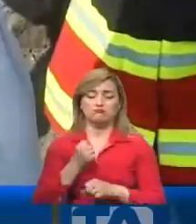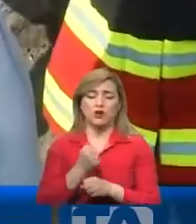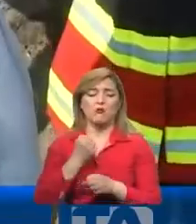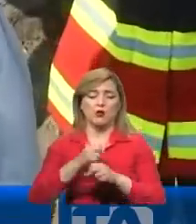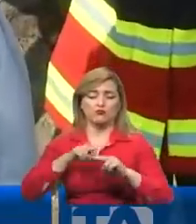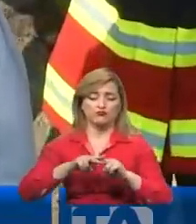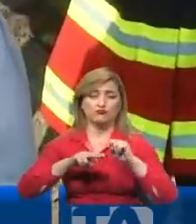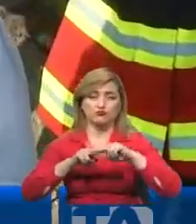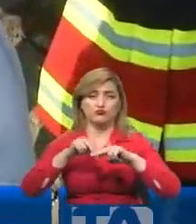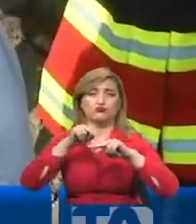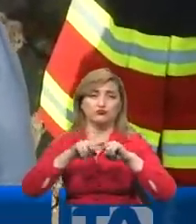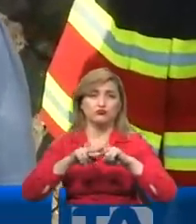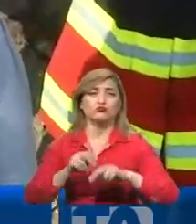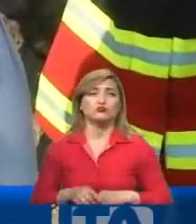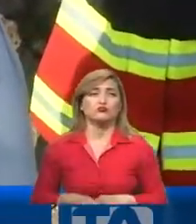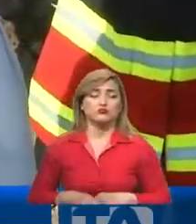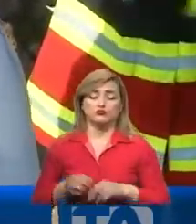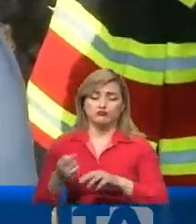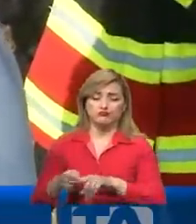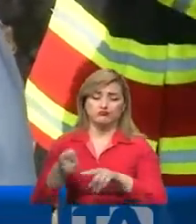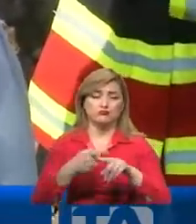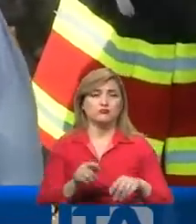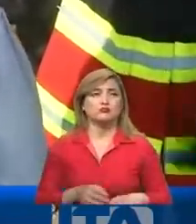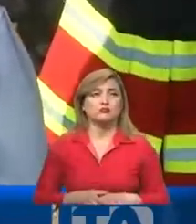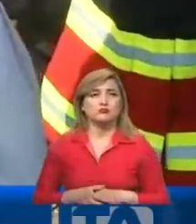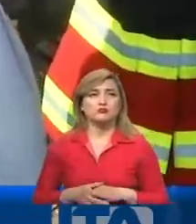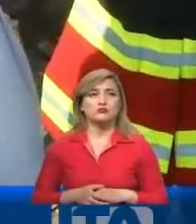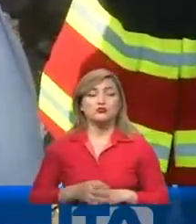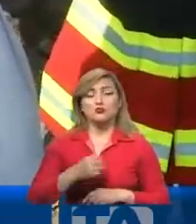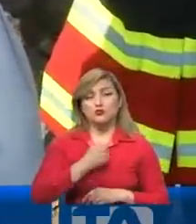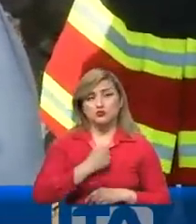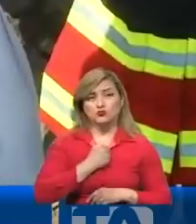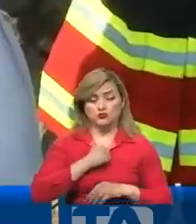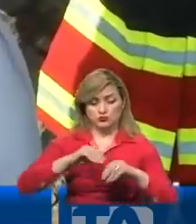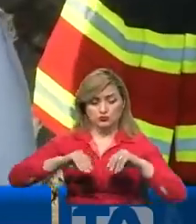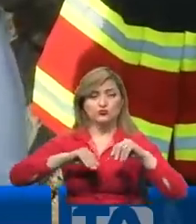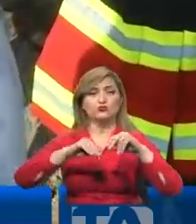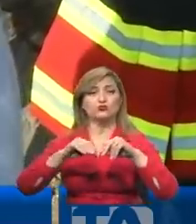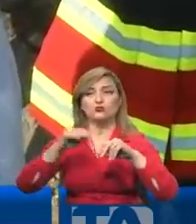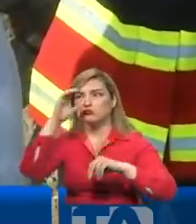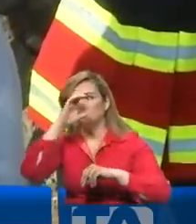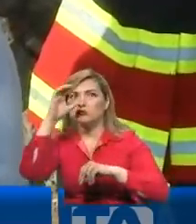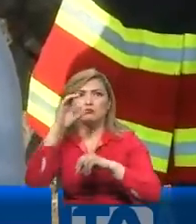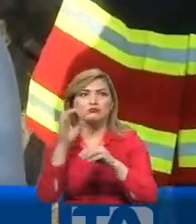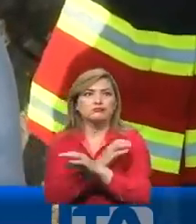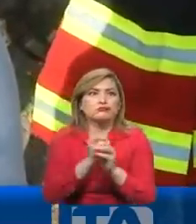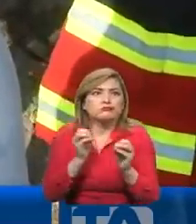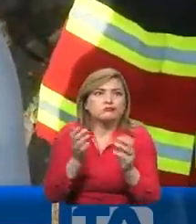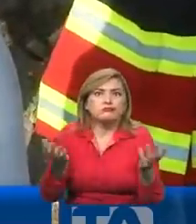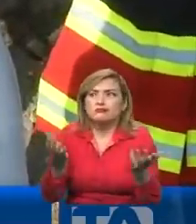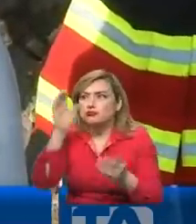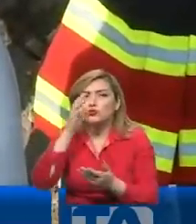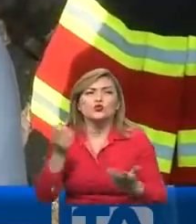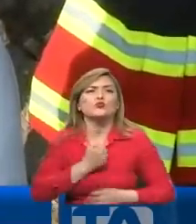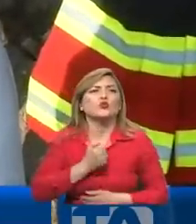momento en la construcción realizando varios trabajos. Reiteramos, el propietario de este predio no aparece según las autoridades.